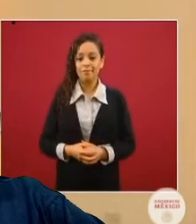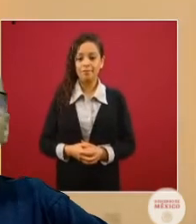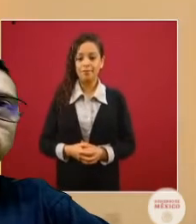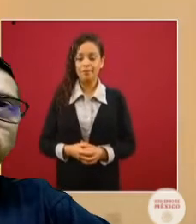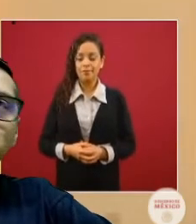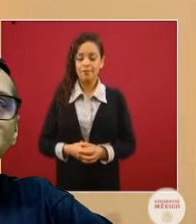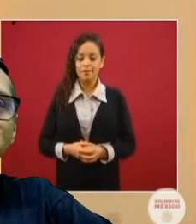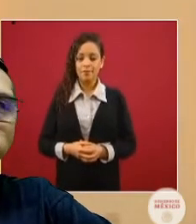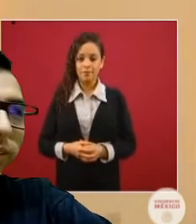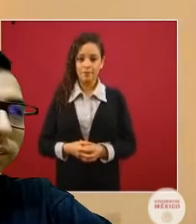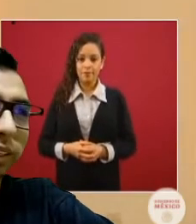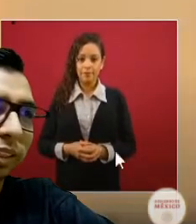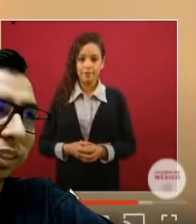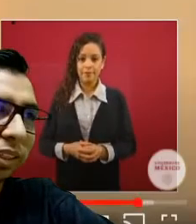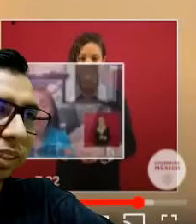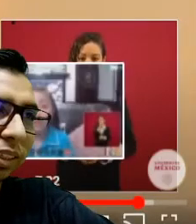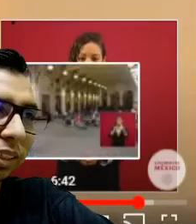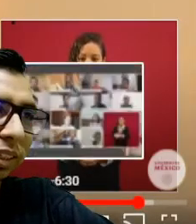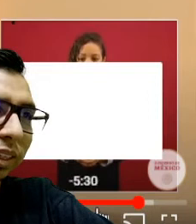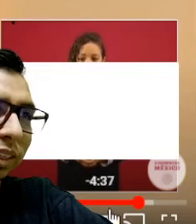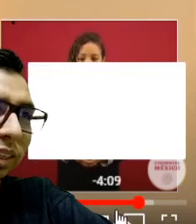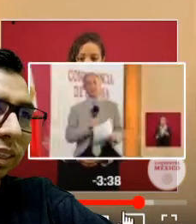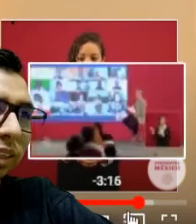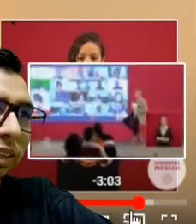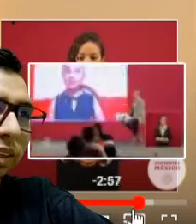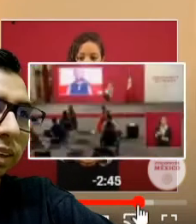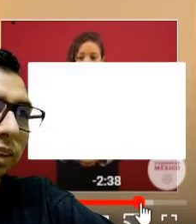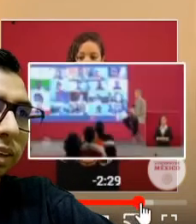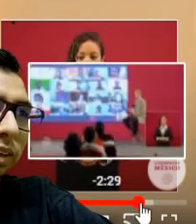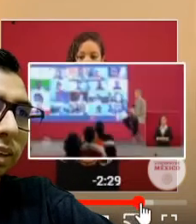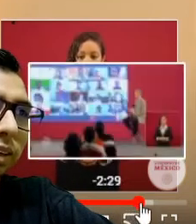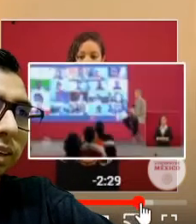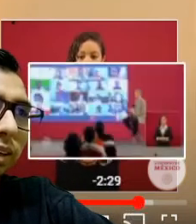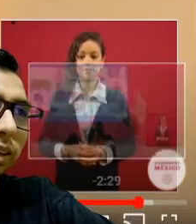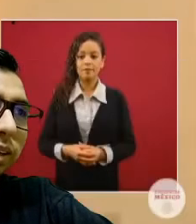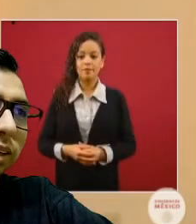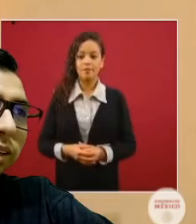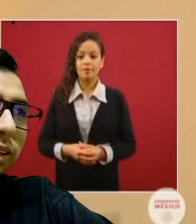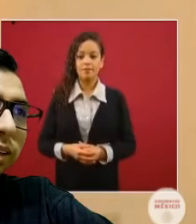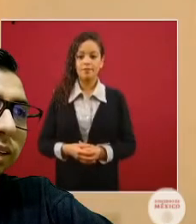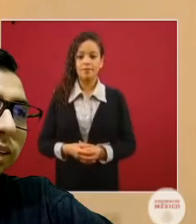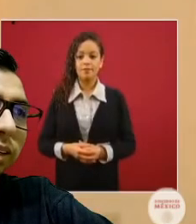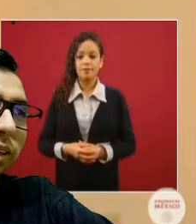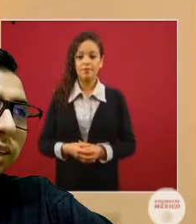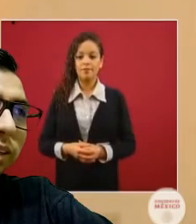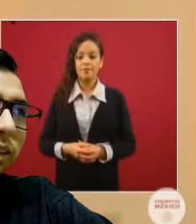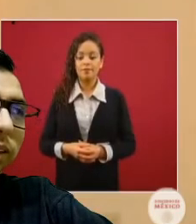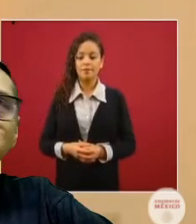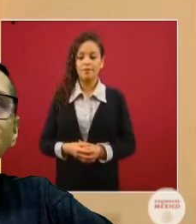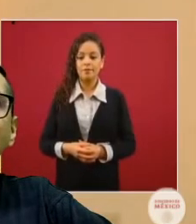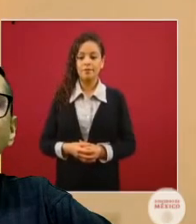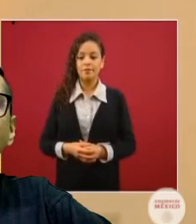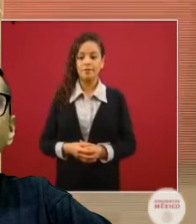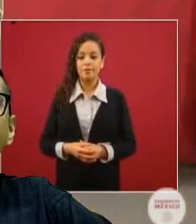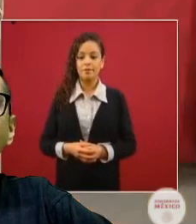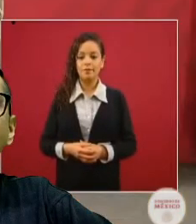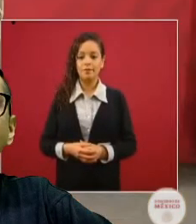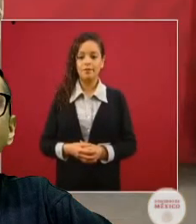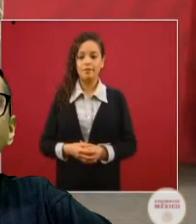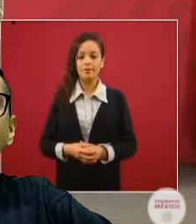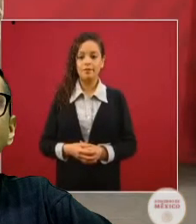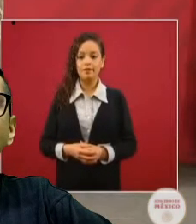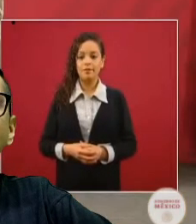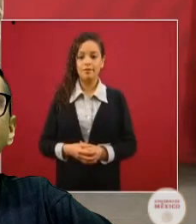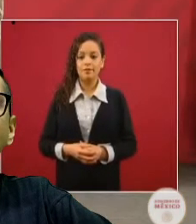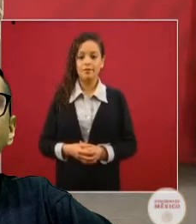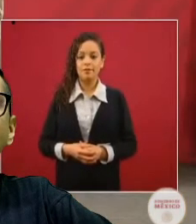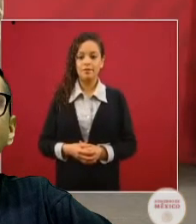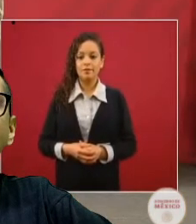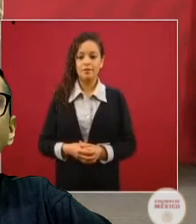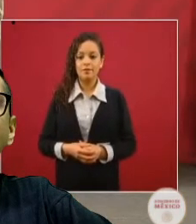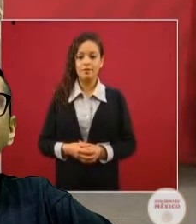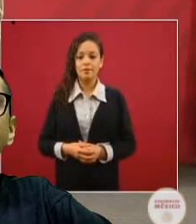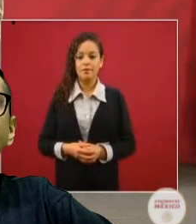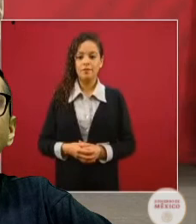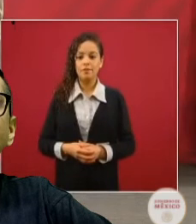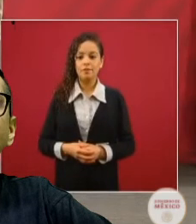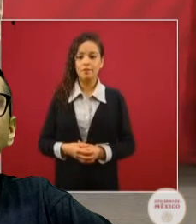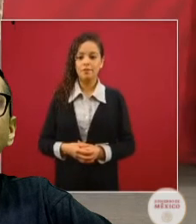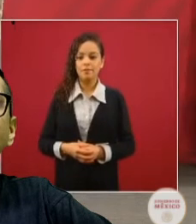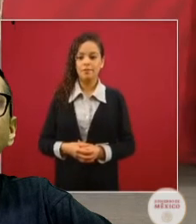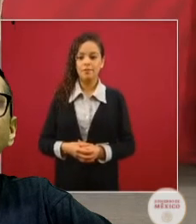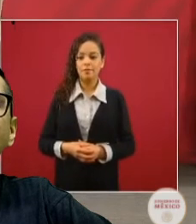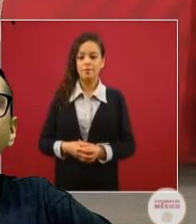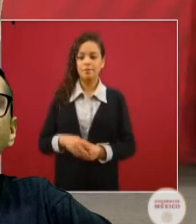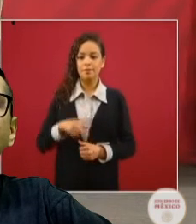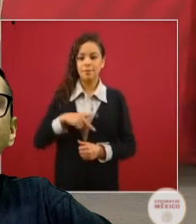Pero bueno, vamos, siguiente. Buenas tardes, doctor Hugo López Gatell. Mi nombre es